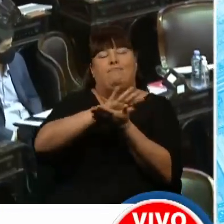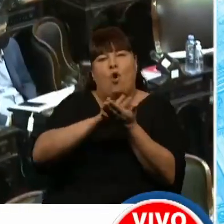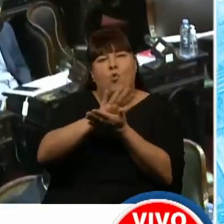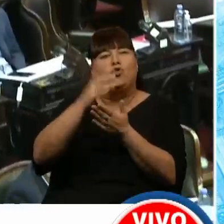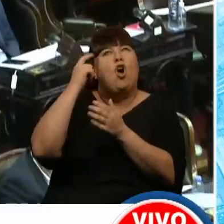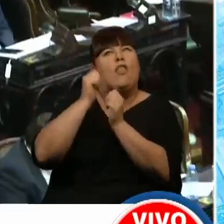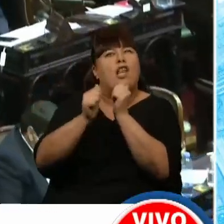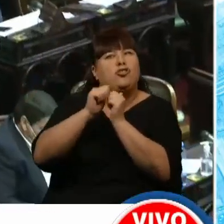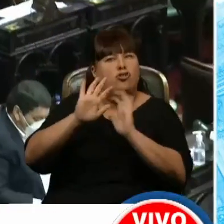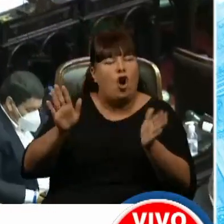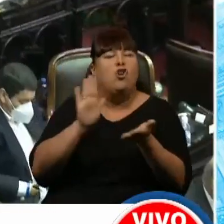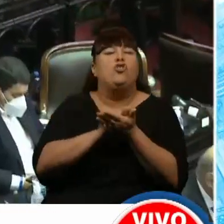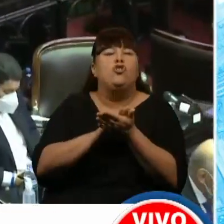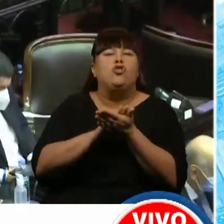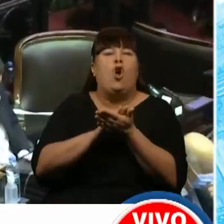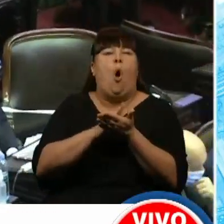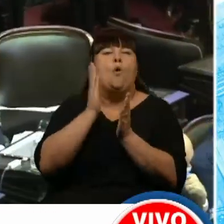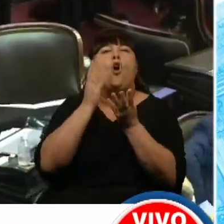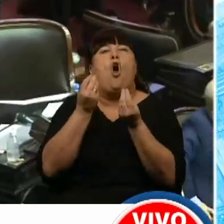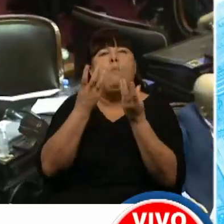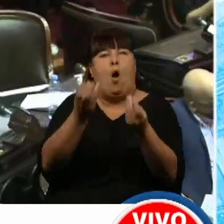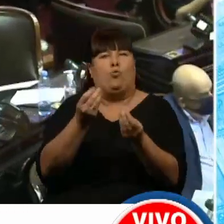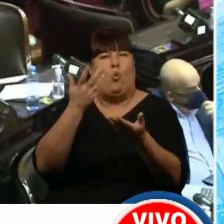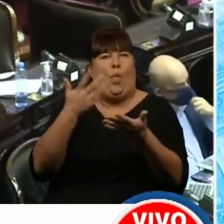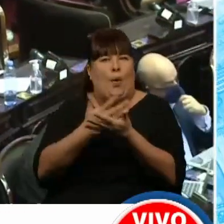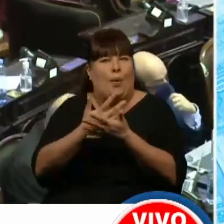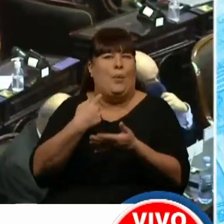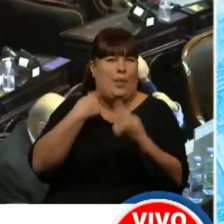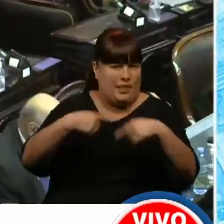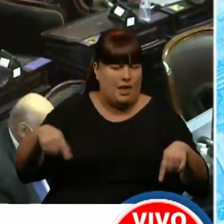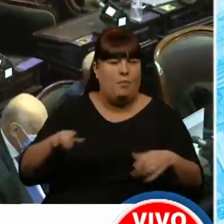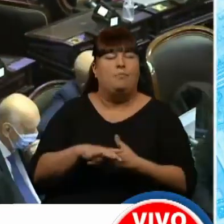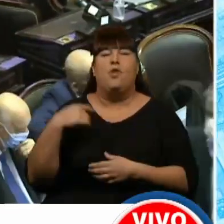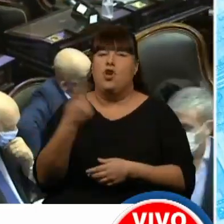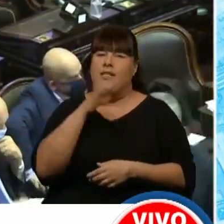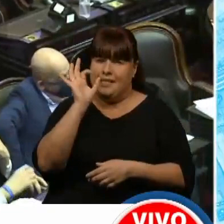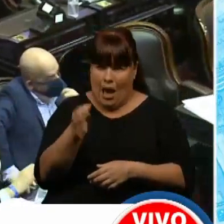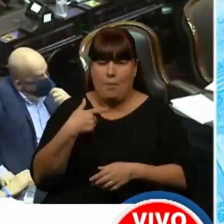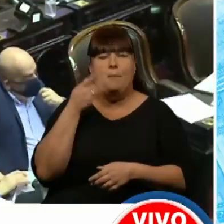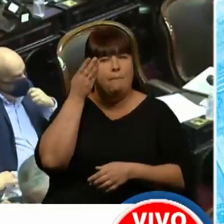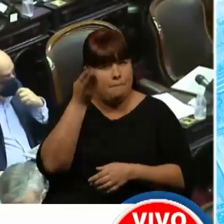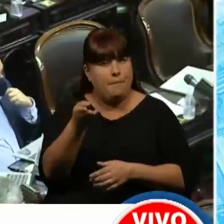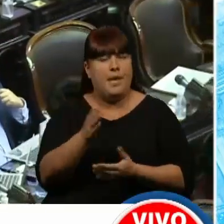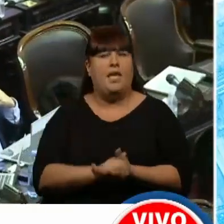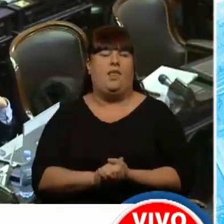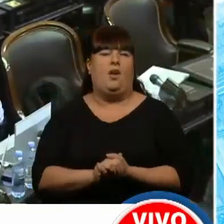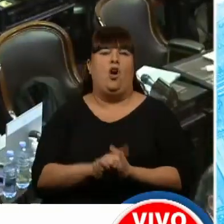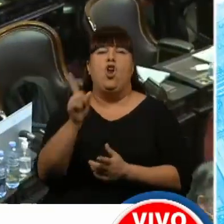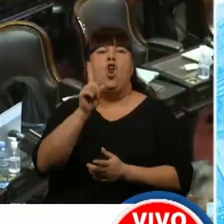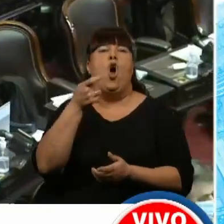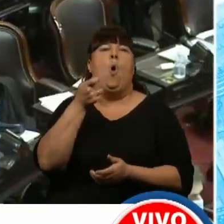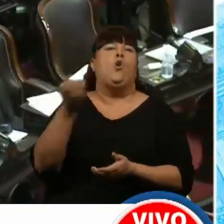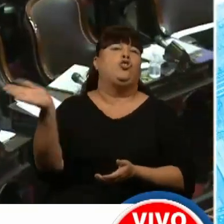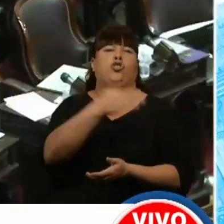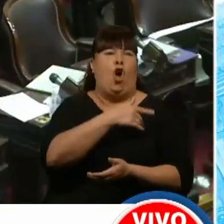histórica sobre el tratamiento a las víctimas. Sabemos, presidente, y pedimos que no sea juzgado